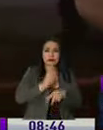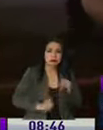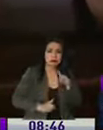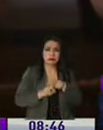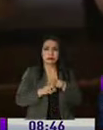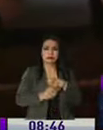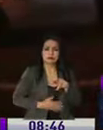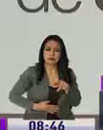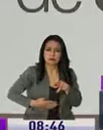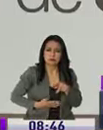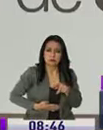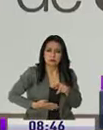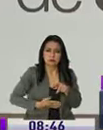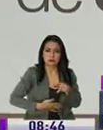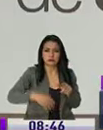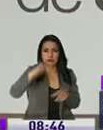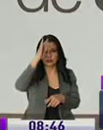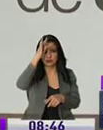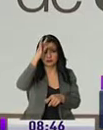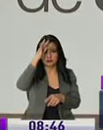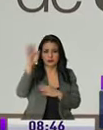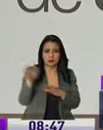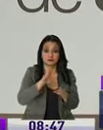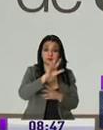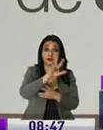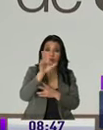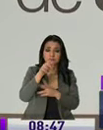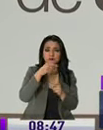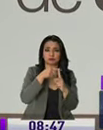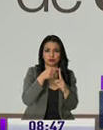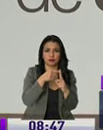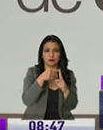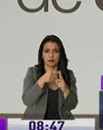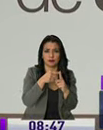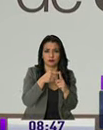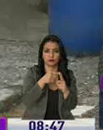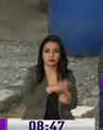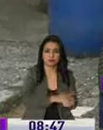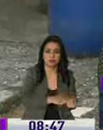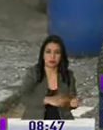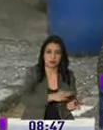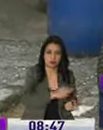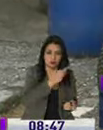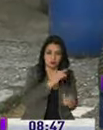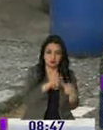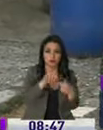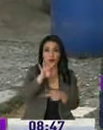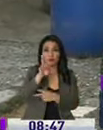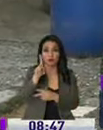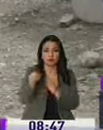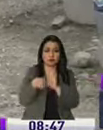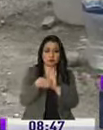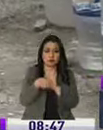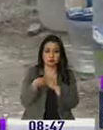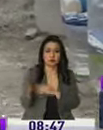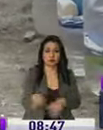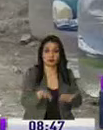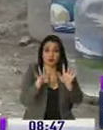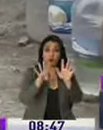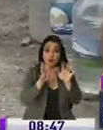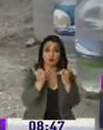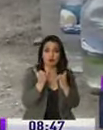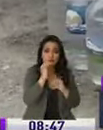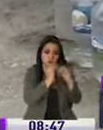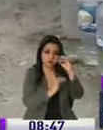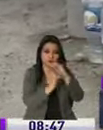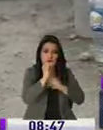consumo de alcohol metílico. De este número, 33 son positivos para metanol en sangre, 41 son negativos y 9 casos están